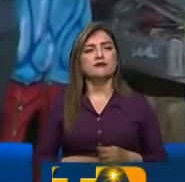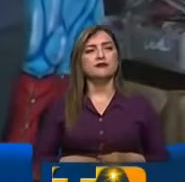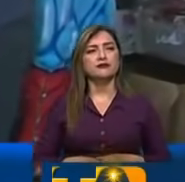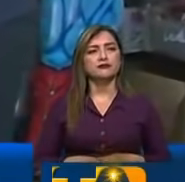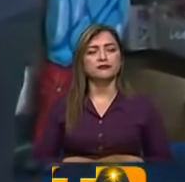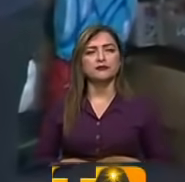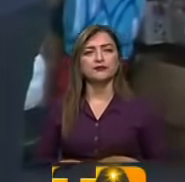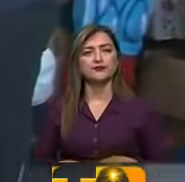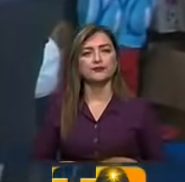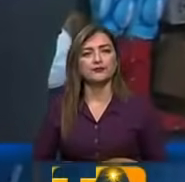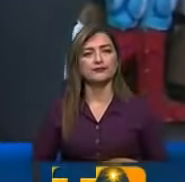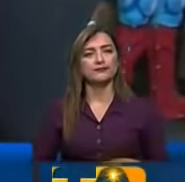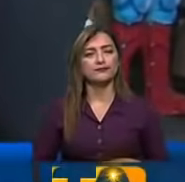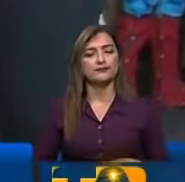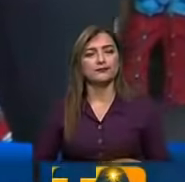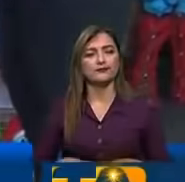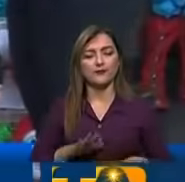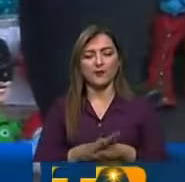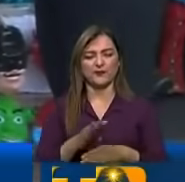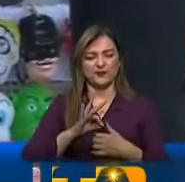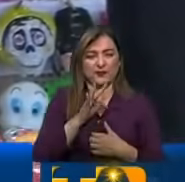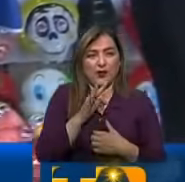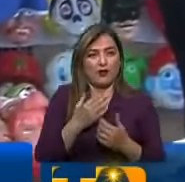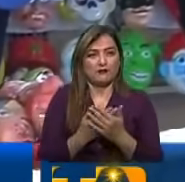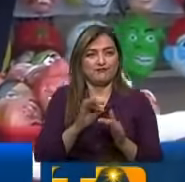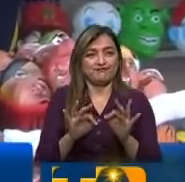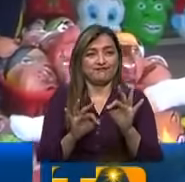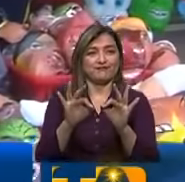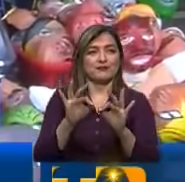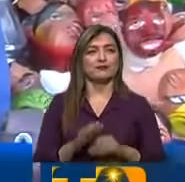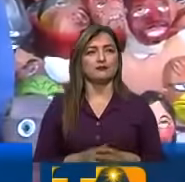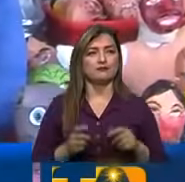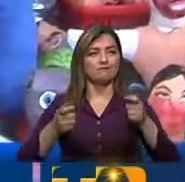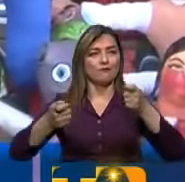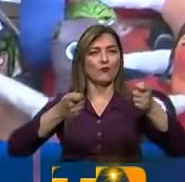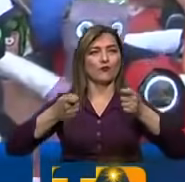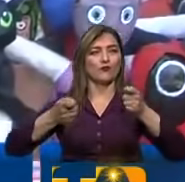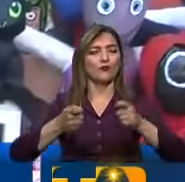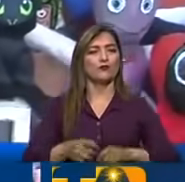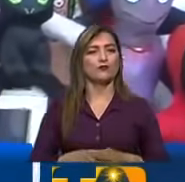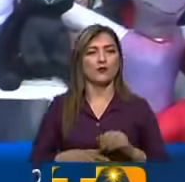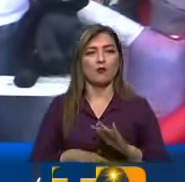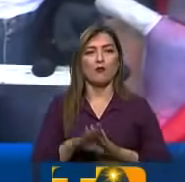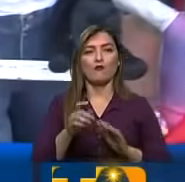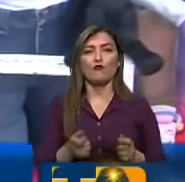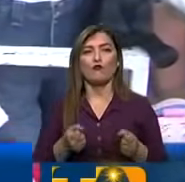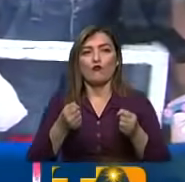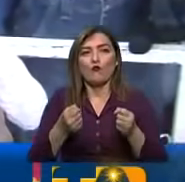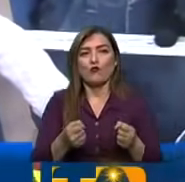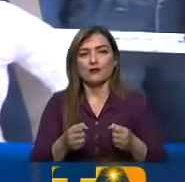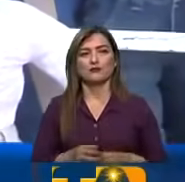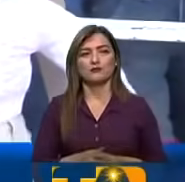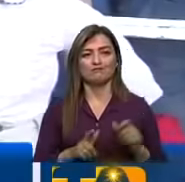ahora por el contexto del COVID y demás, los controles van a ser mucho más intensos para